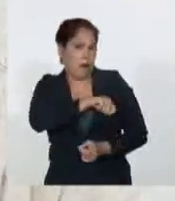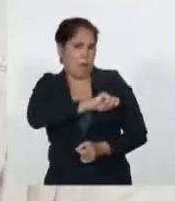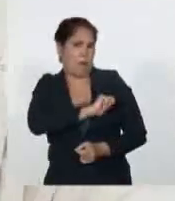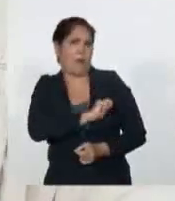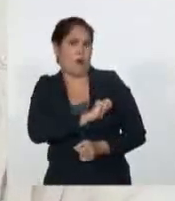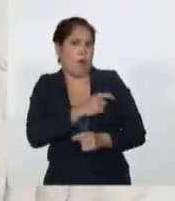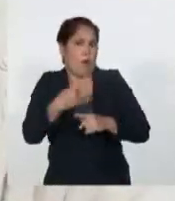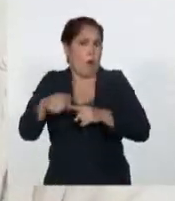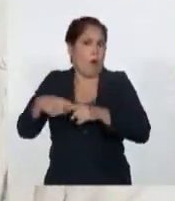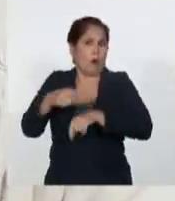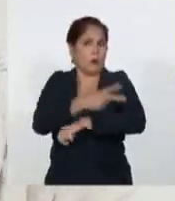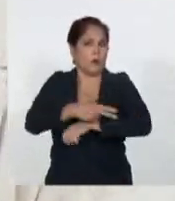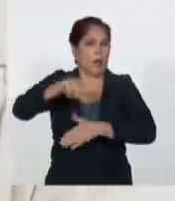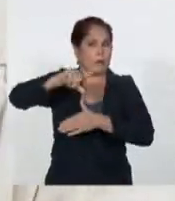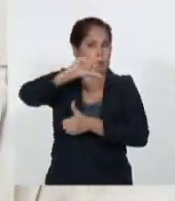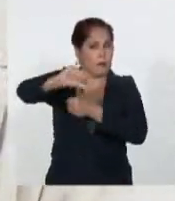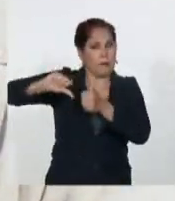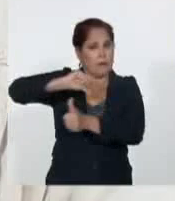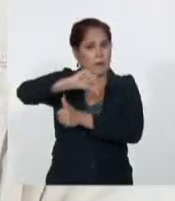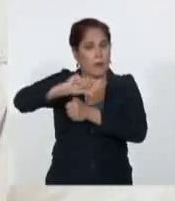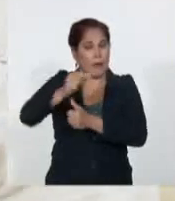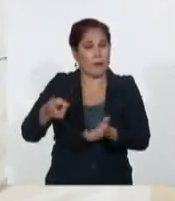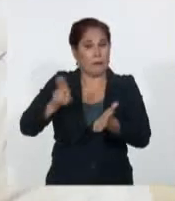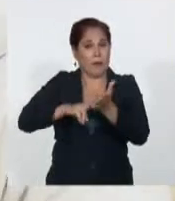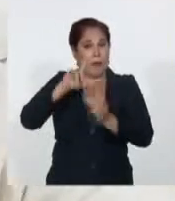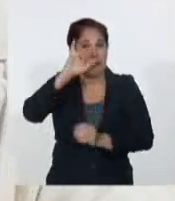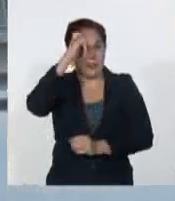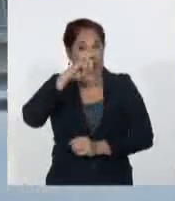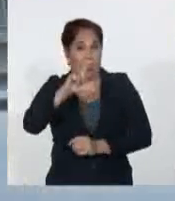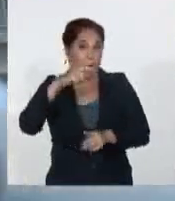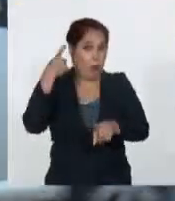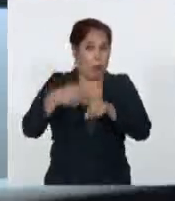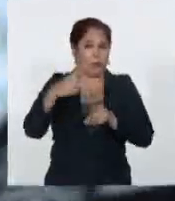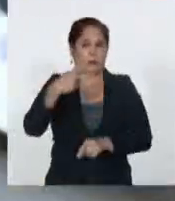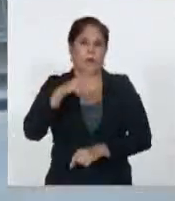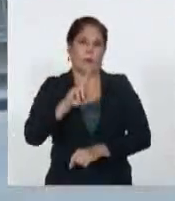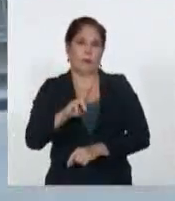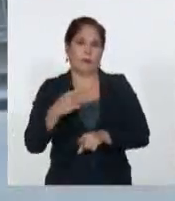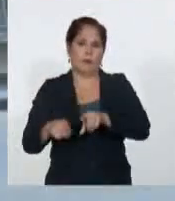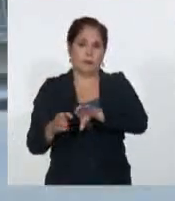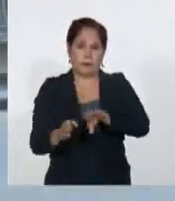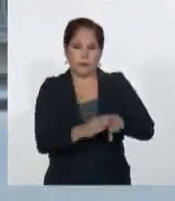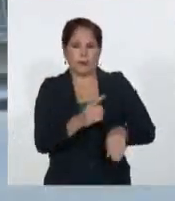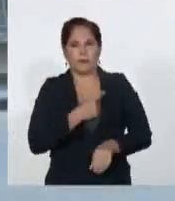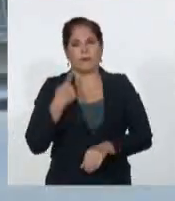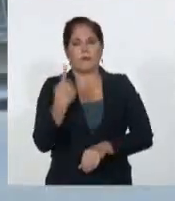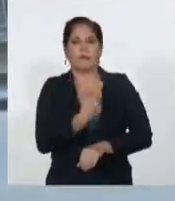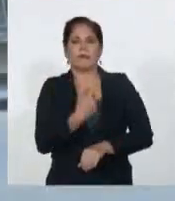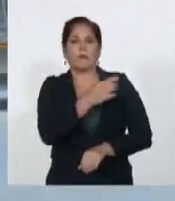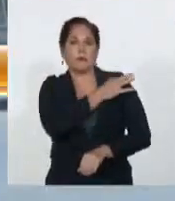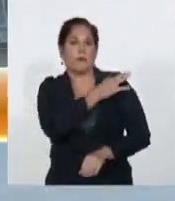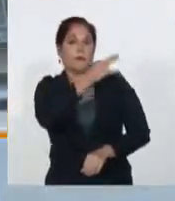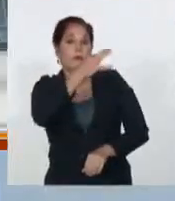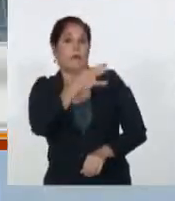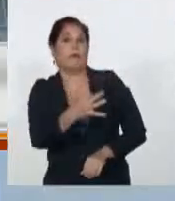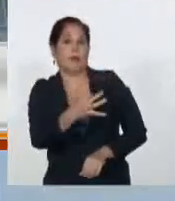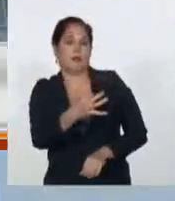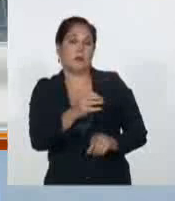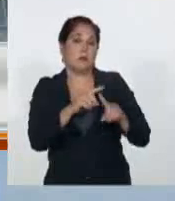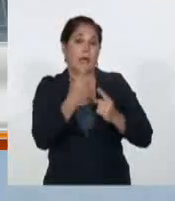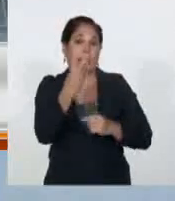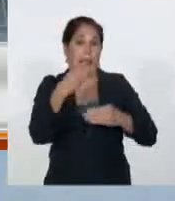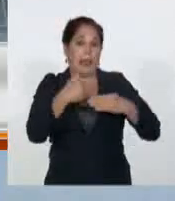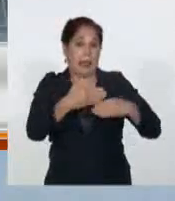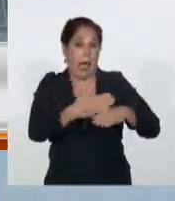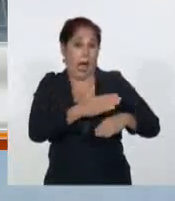América Latina y el Caribe de los países que integran la celac y de la Unión Europea Nosotros hemos recibido una invitación faltando tres días